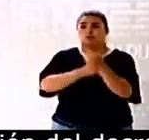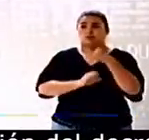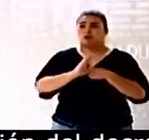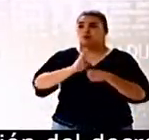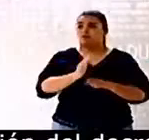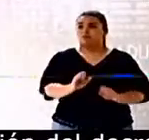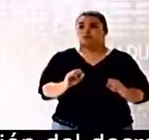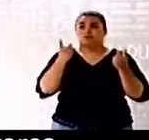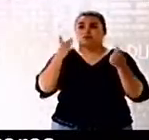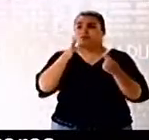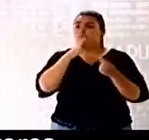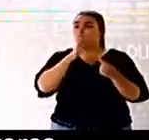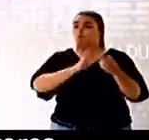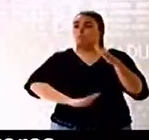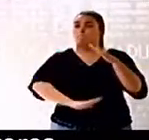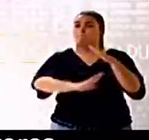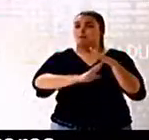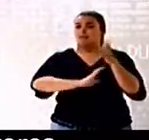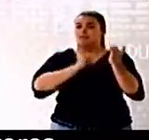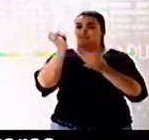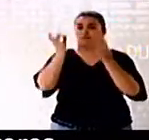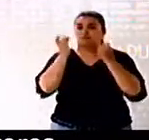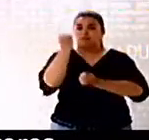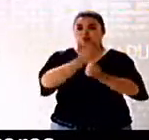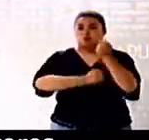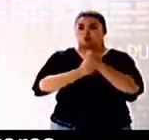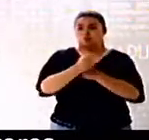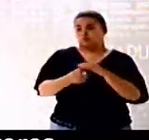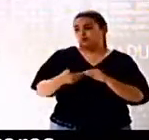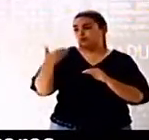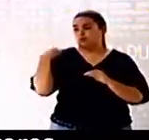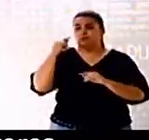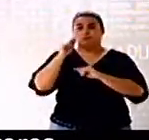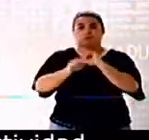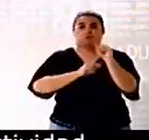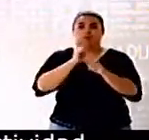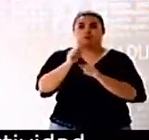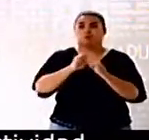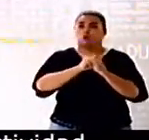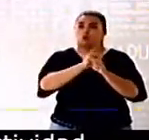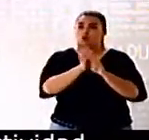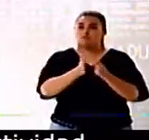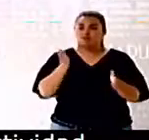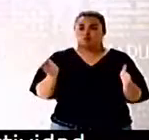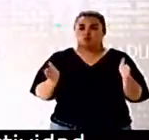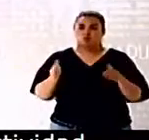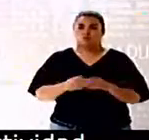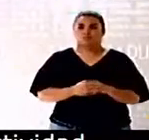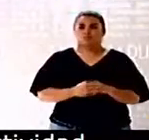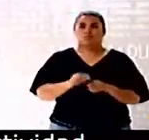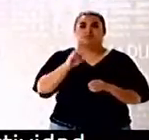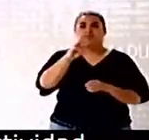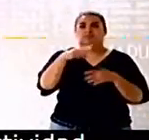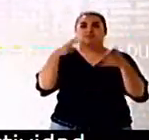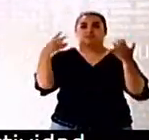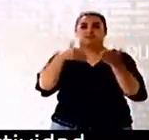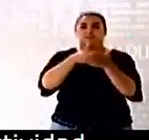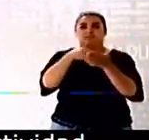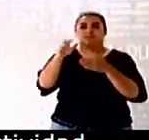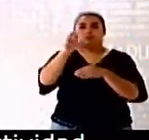afectados por la paralización de la actividad económica durante la pandemia COVID-19. Más de 37 millones de